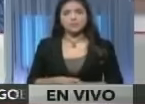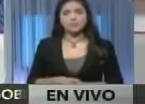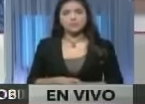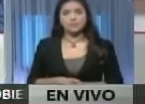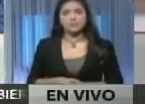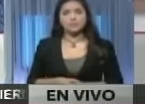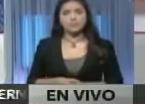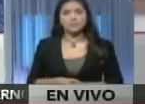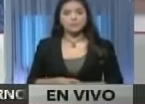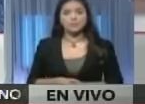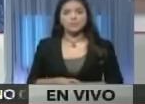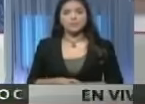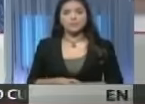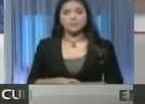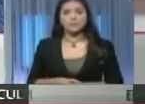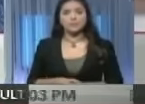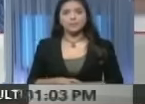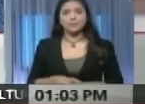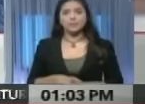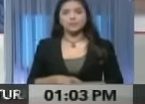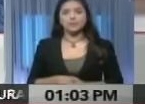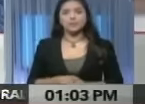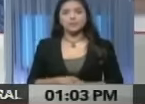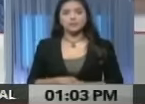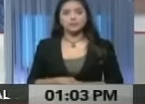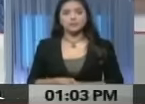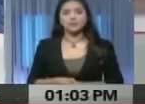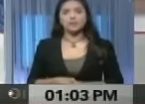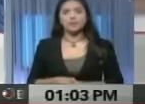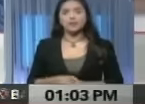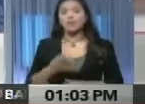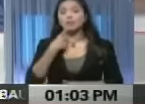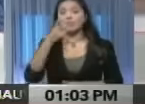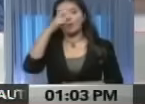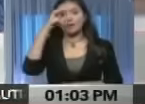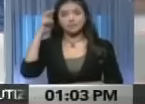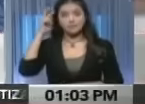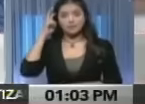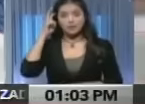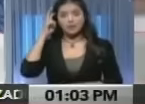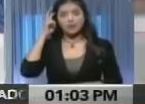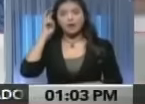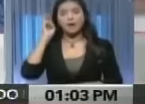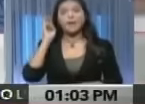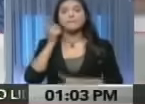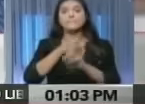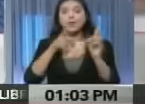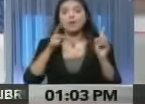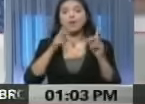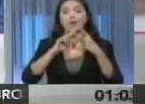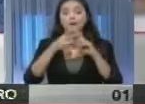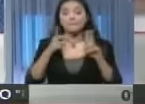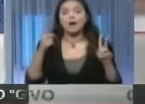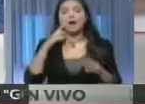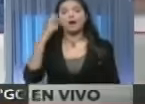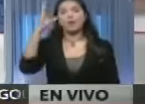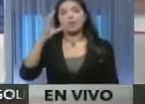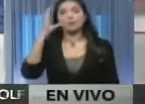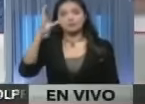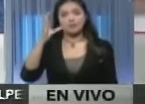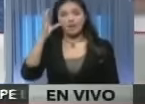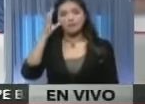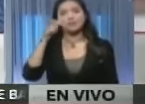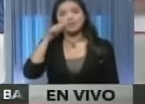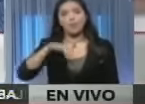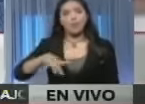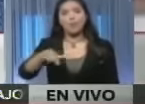Por supuesto, ayer triunfó la paz, como decía la canciller, pero esa paz se logra con la conciencia del